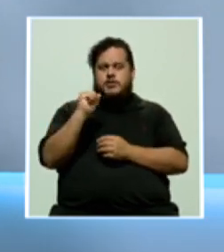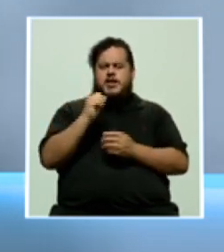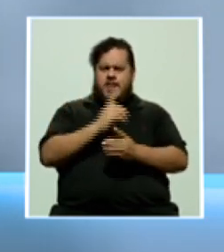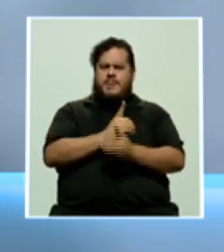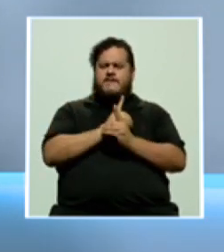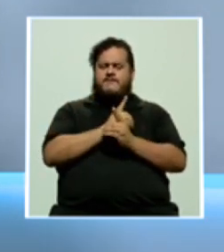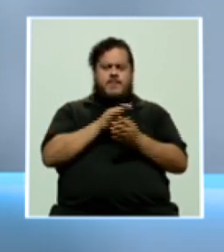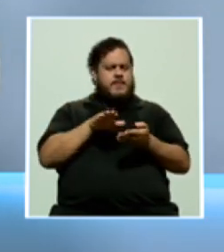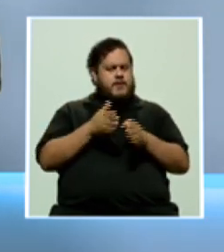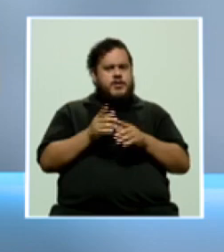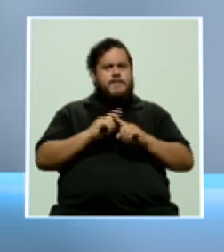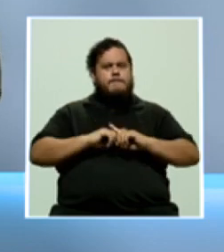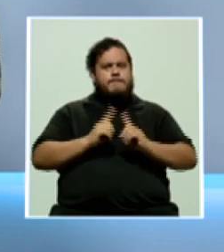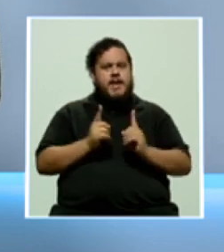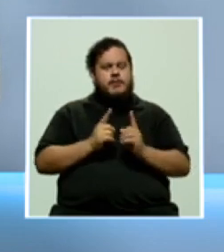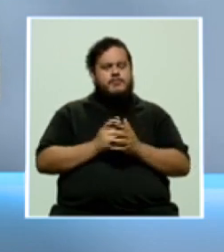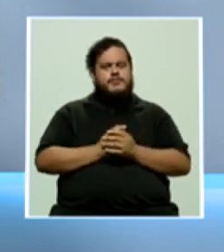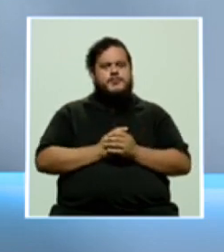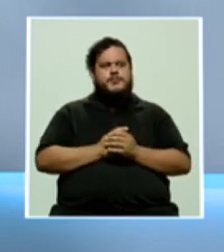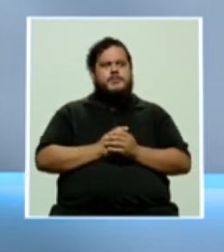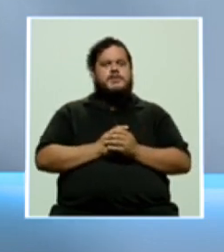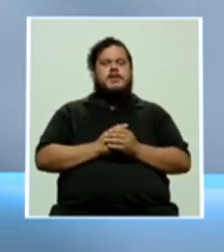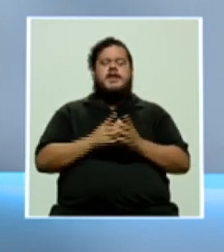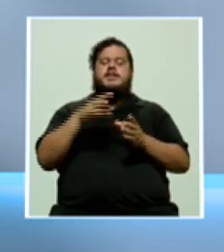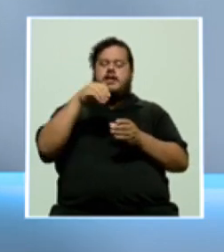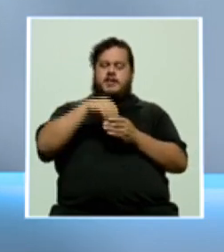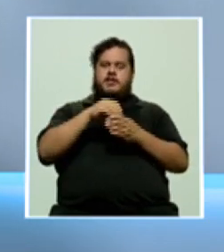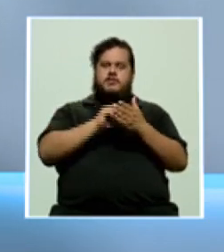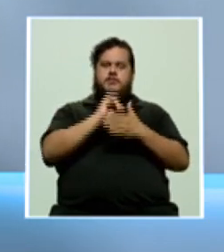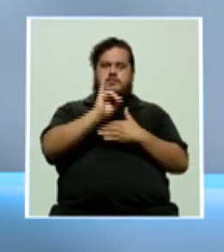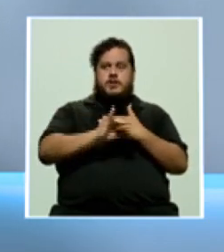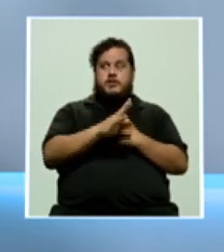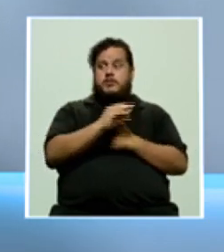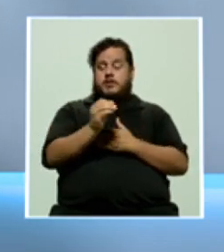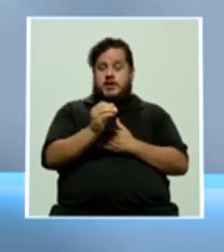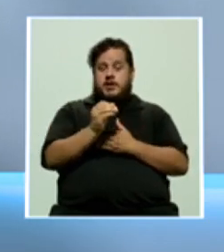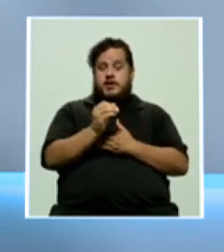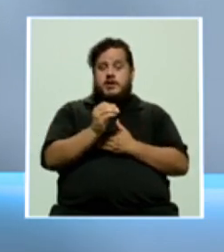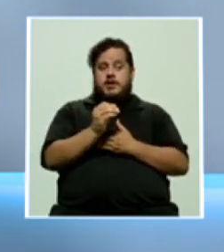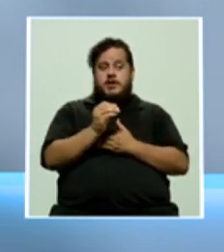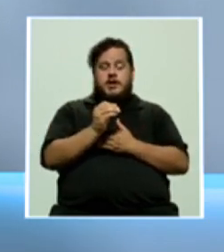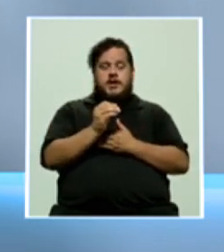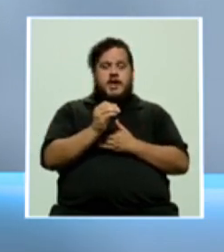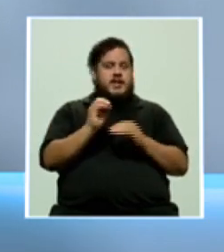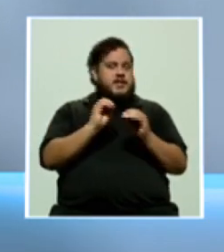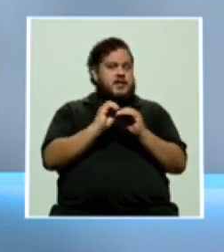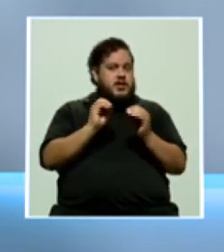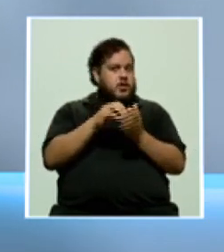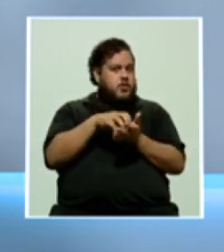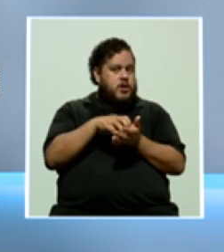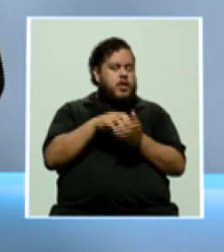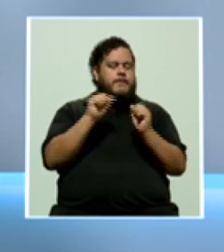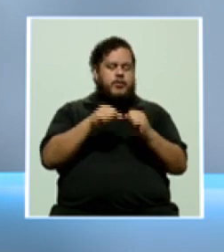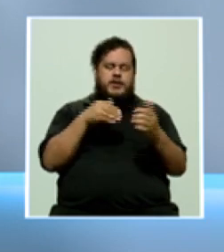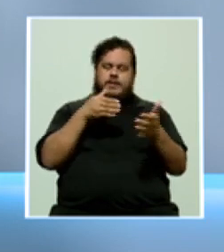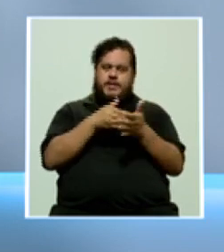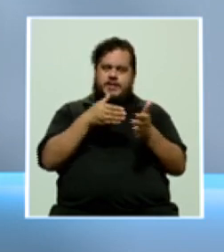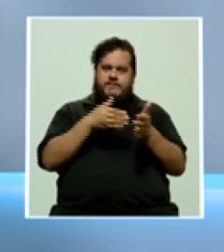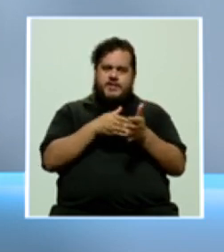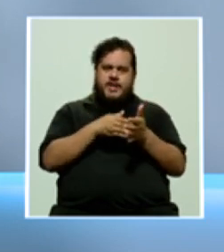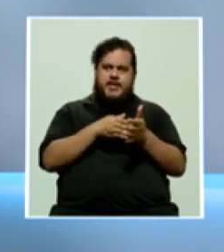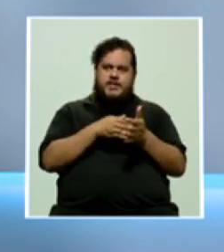muerte, pero que están dentro del proyecto y que sin duda alguna podrían verse afectadas y bueno,